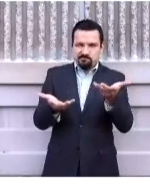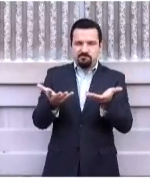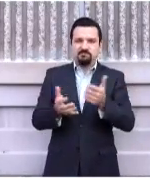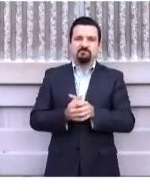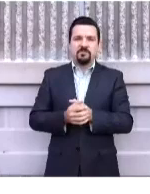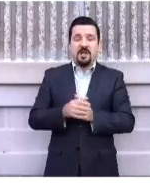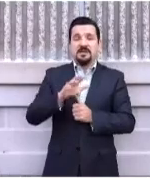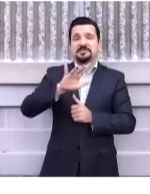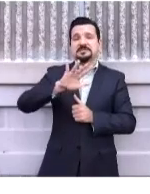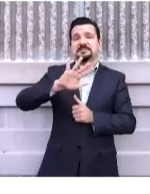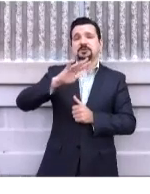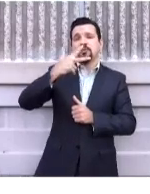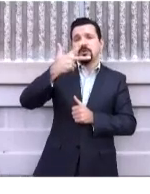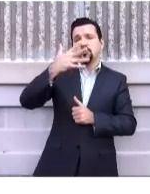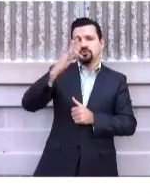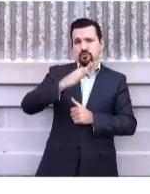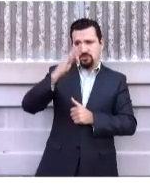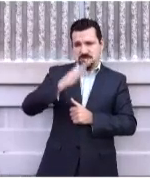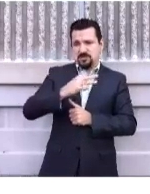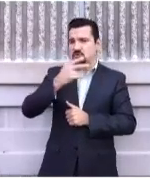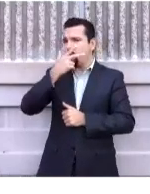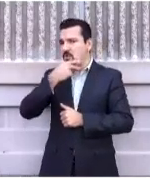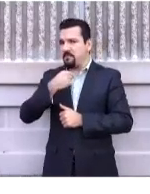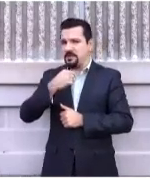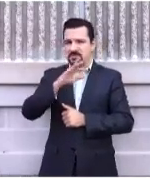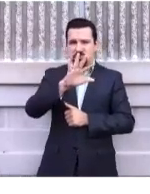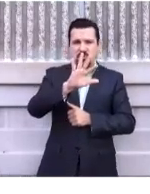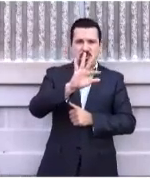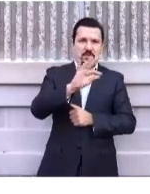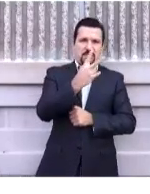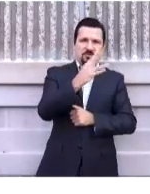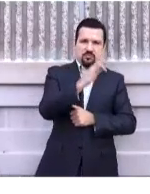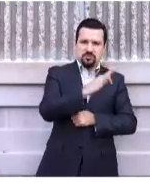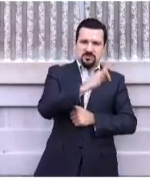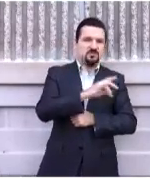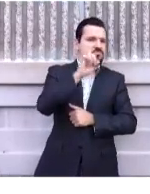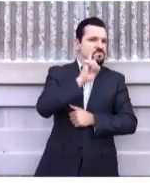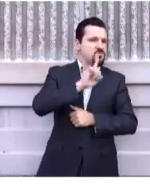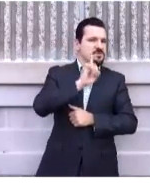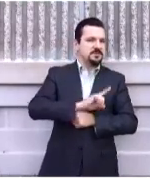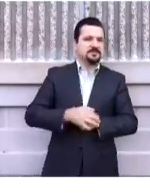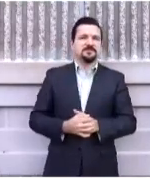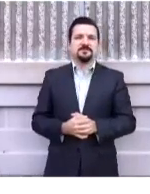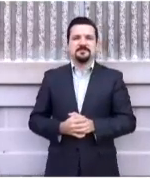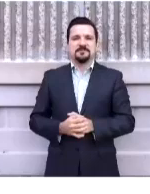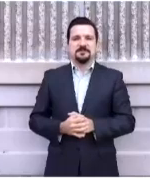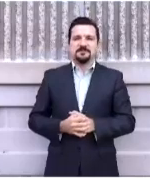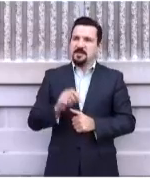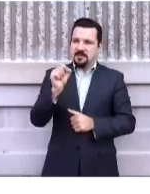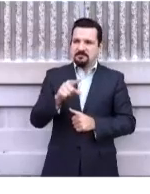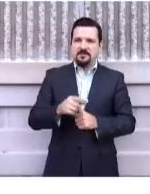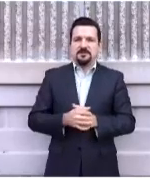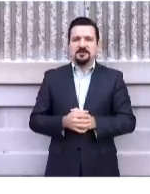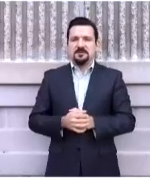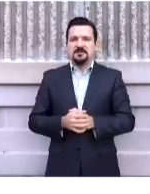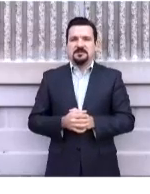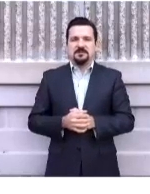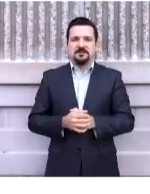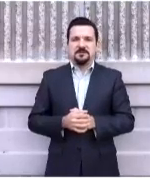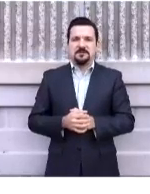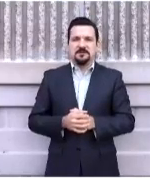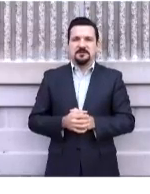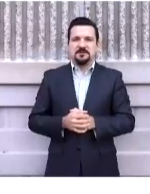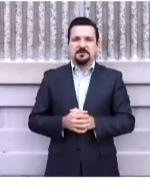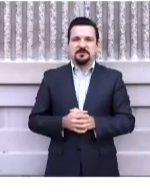58% de los casos ocurrieron en hombres y 42% en mujeres. Además, se